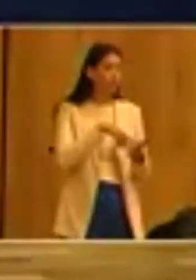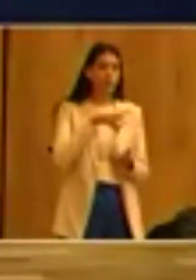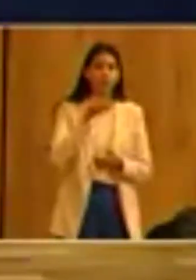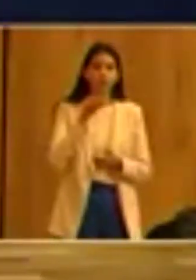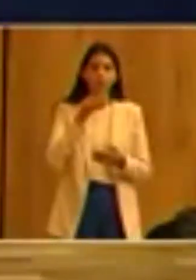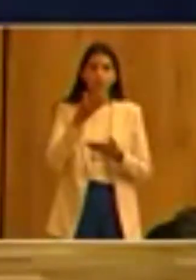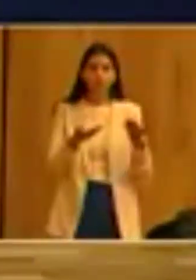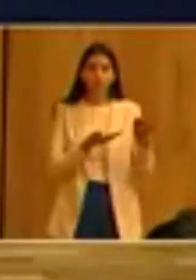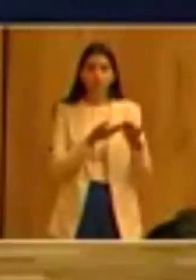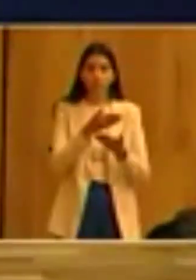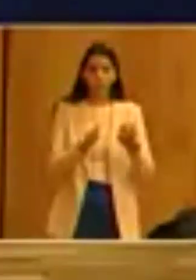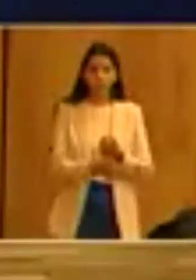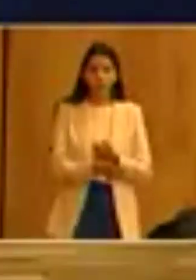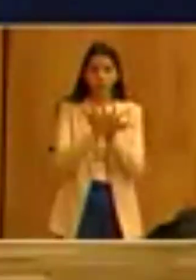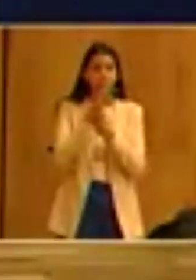En el Zoom.